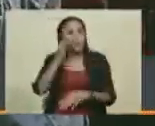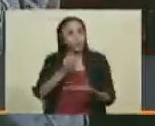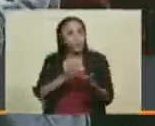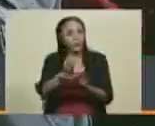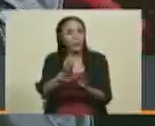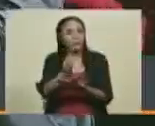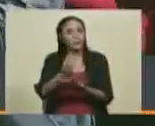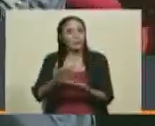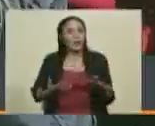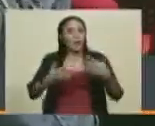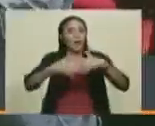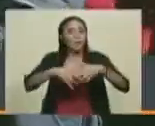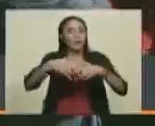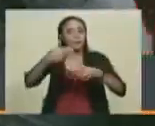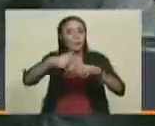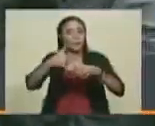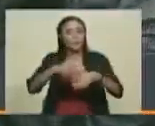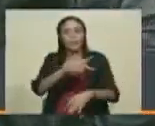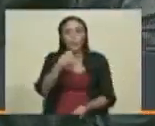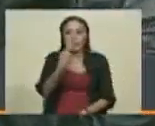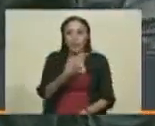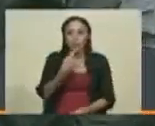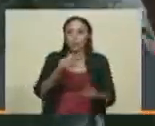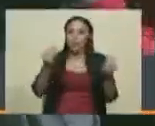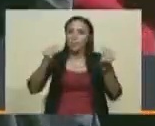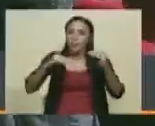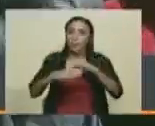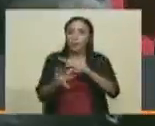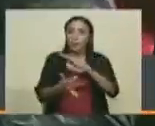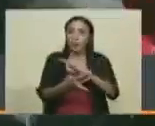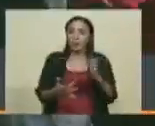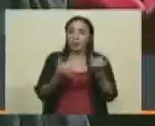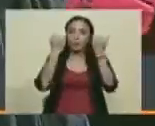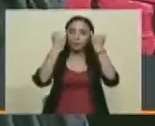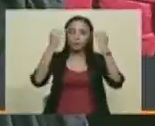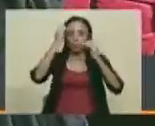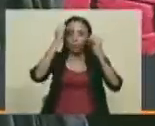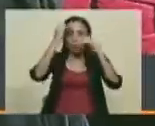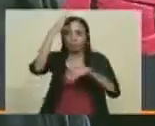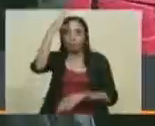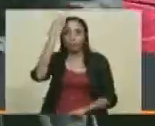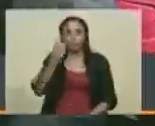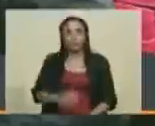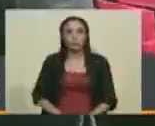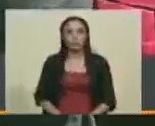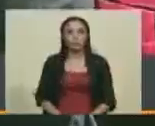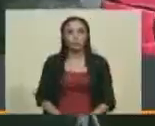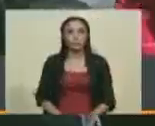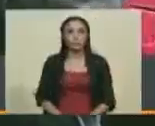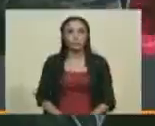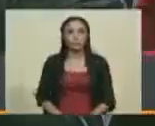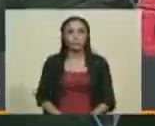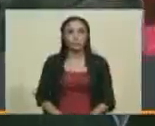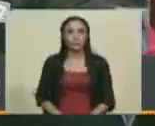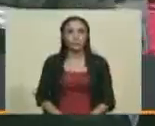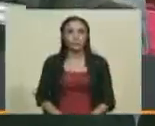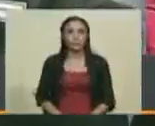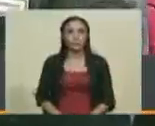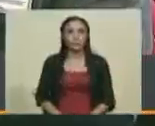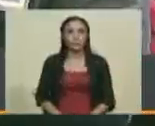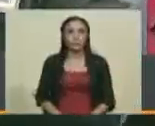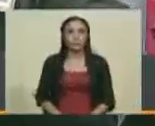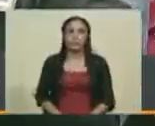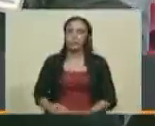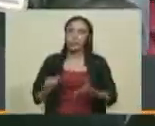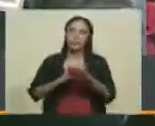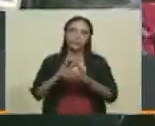PDVSA debe ser política con capacidades altamente técnicas y debe ser técnicas con capacidades altamente políticas para vencer